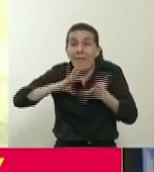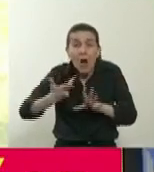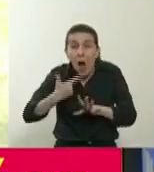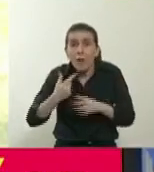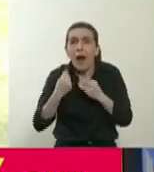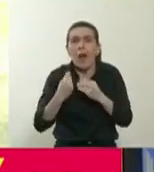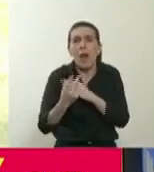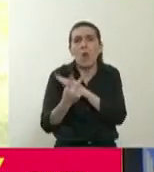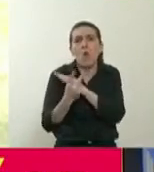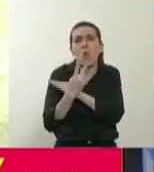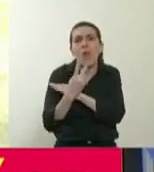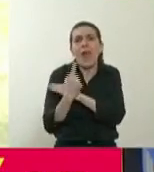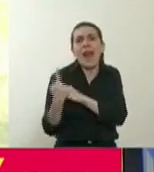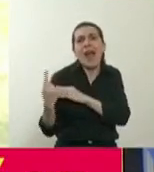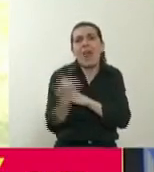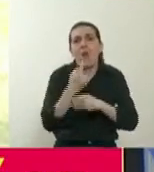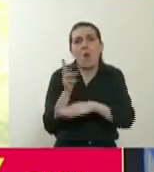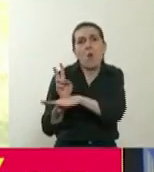es cuidarnos nosotros.